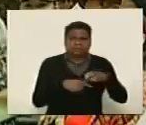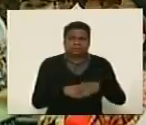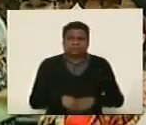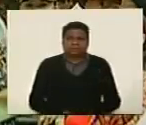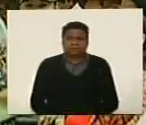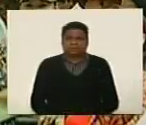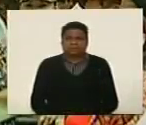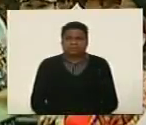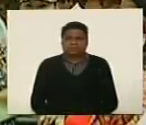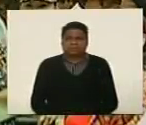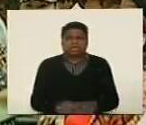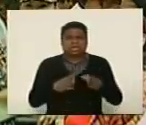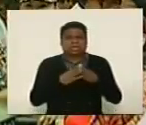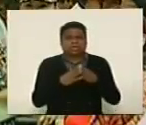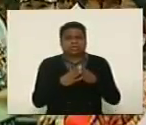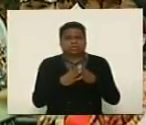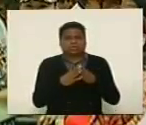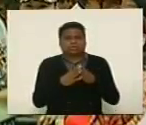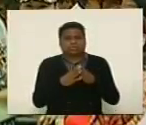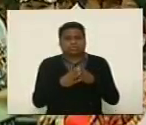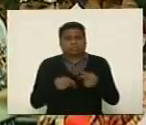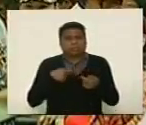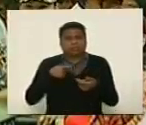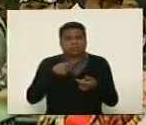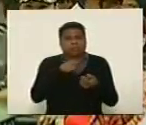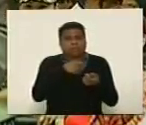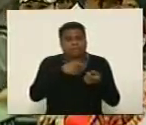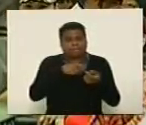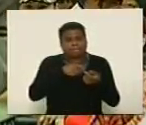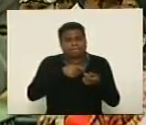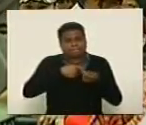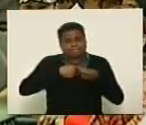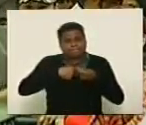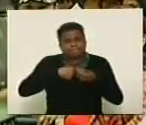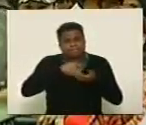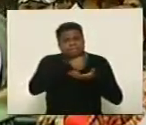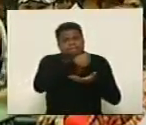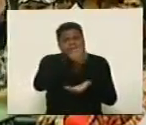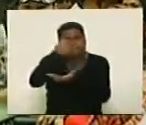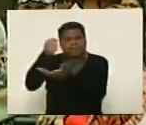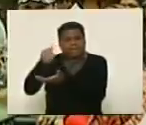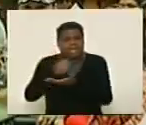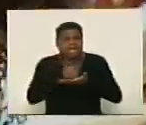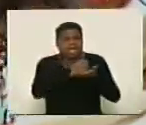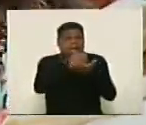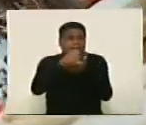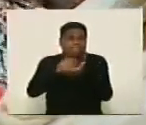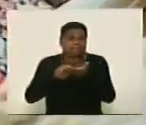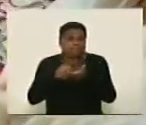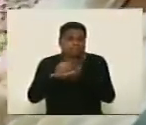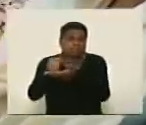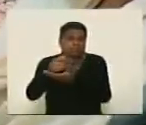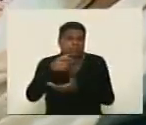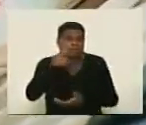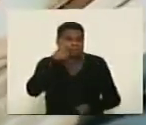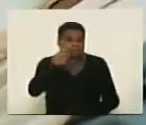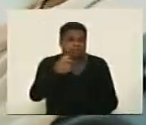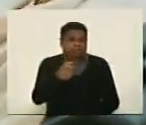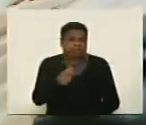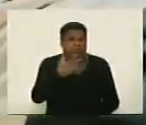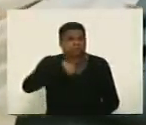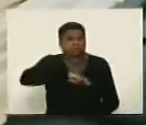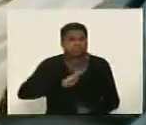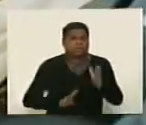los subsidios directos al pueblo. Son medidas importantes desde el punto de vista defensivo, pero eso no se queda allí. Estamos